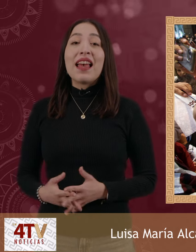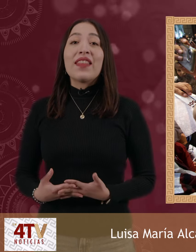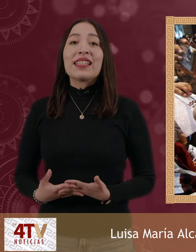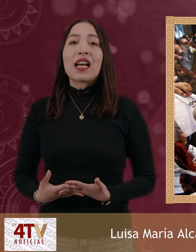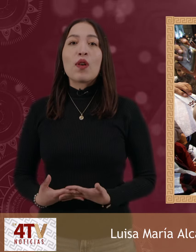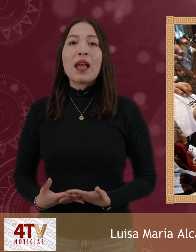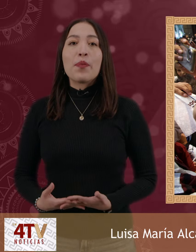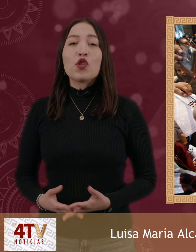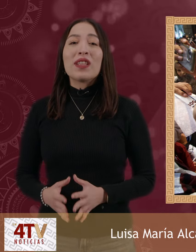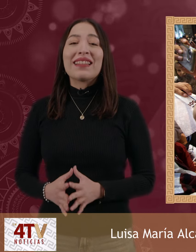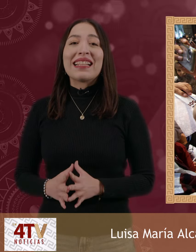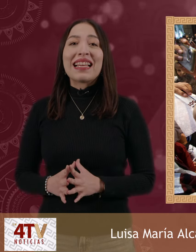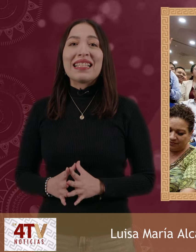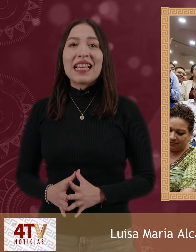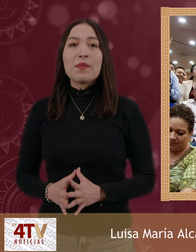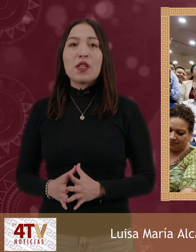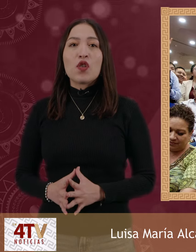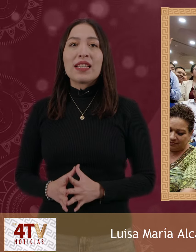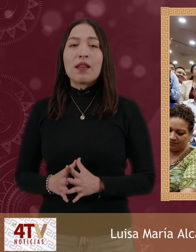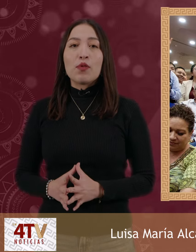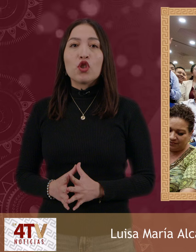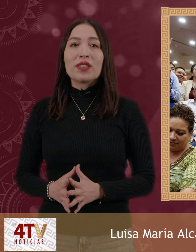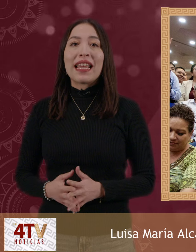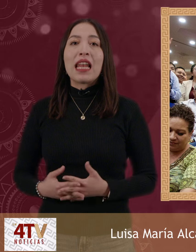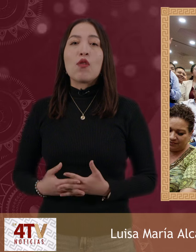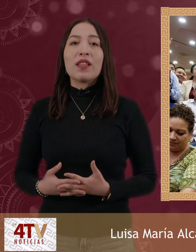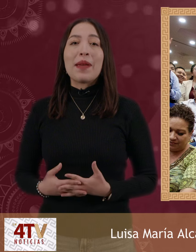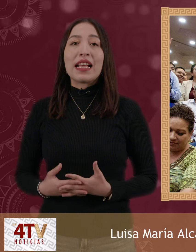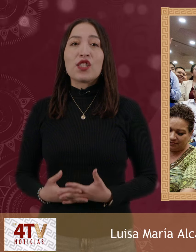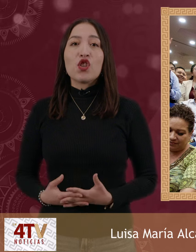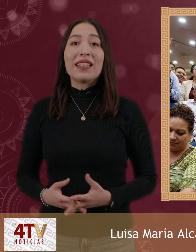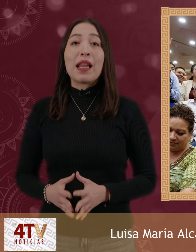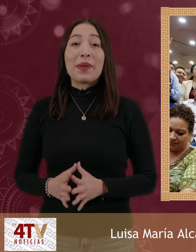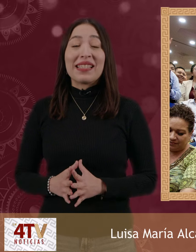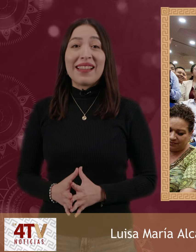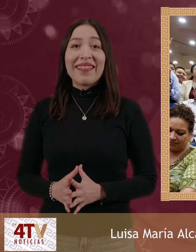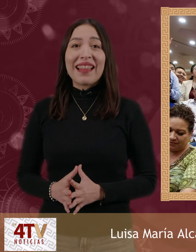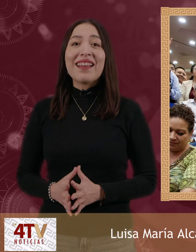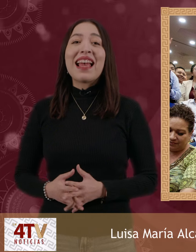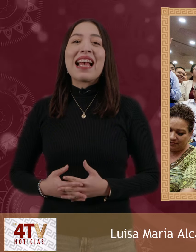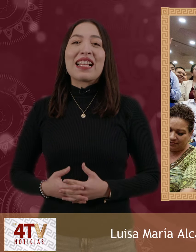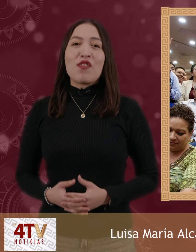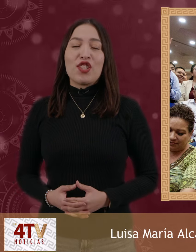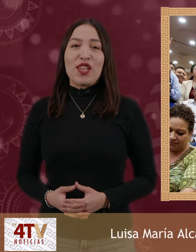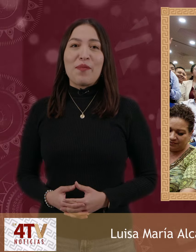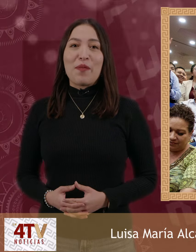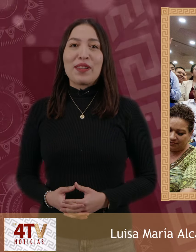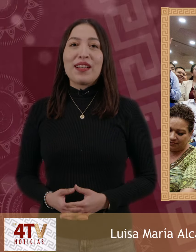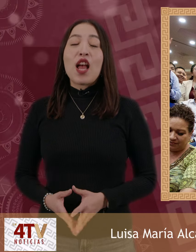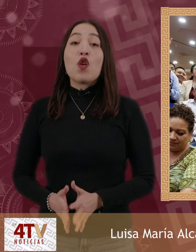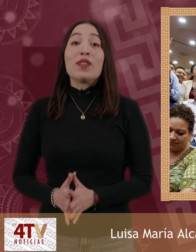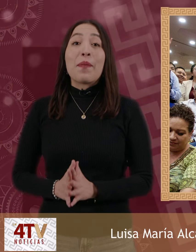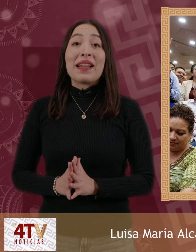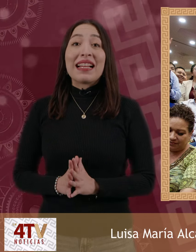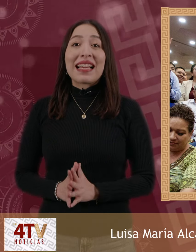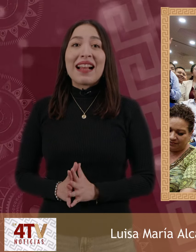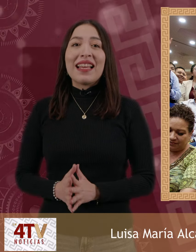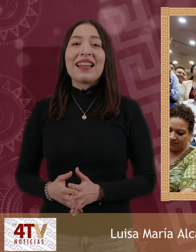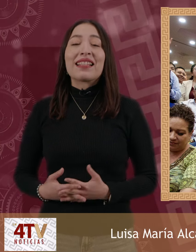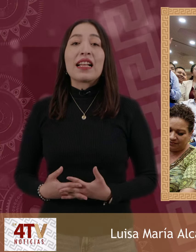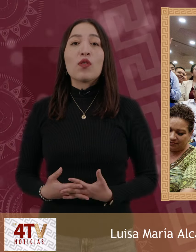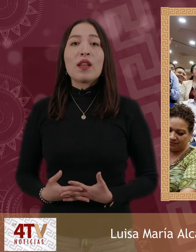Morena, destacó el apoyo de 36 millones de votos en la última elección de la presidenta Claudia Sheinbaum. Luisa